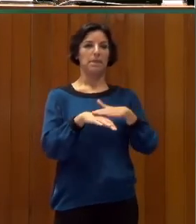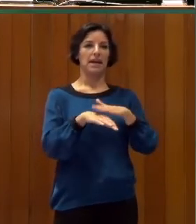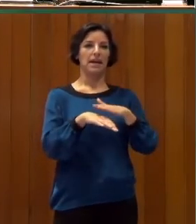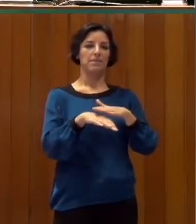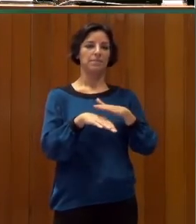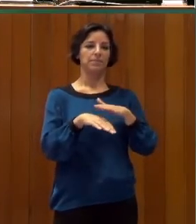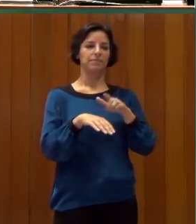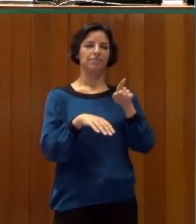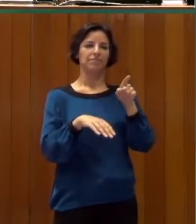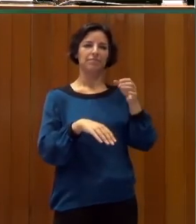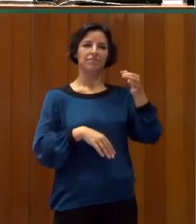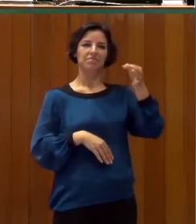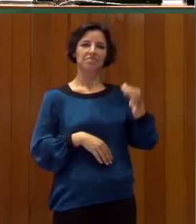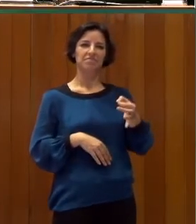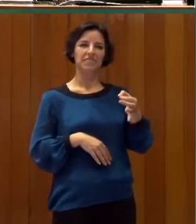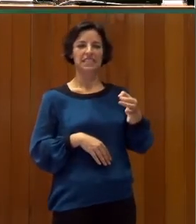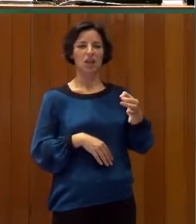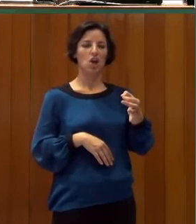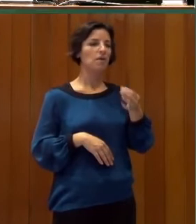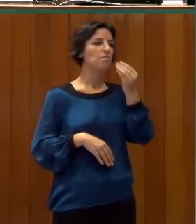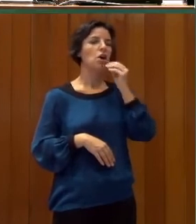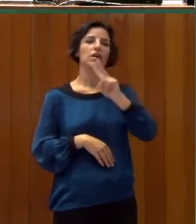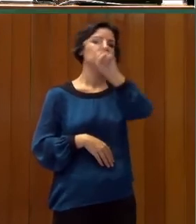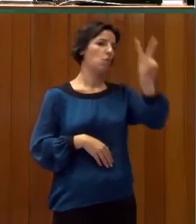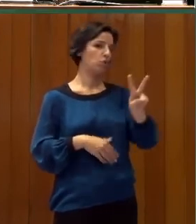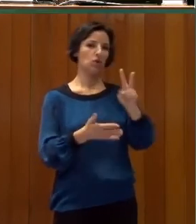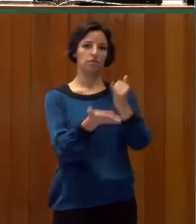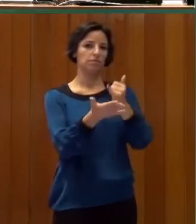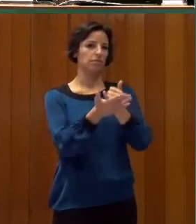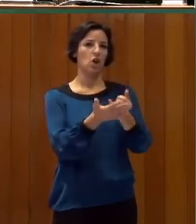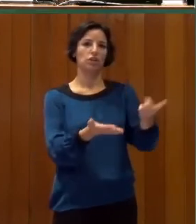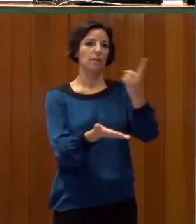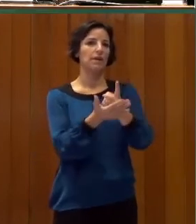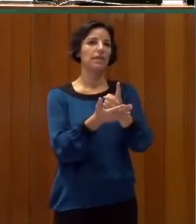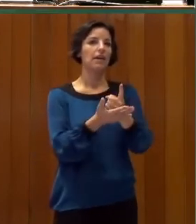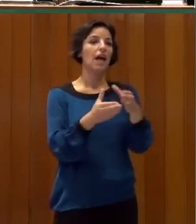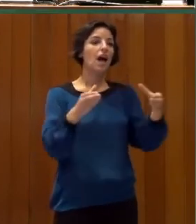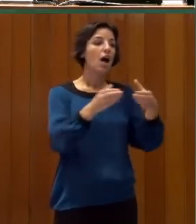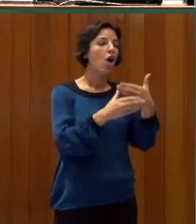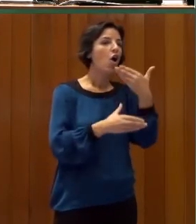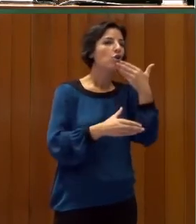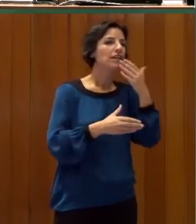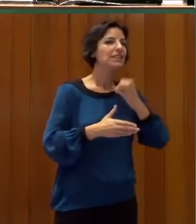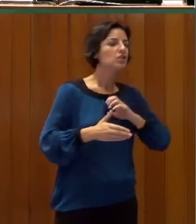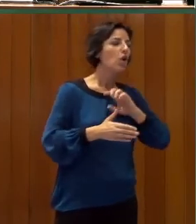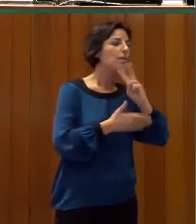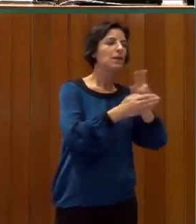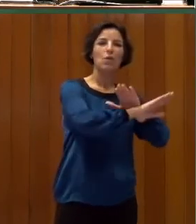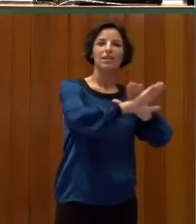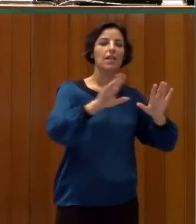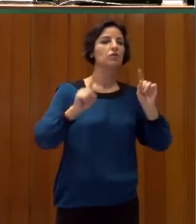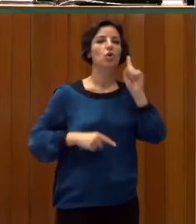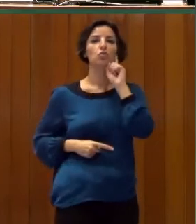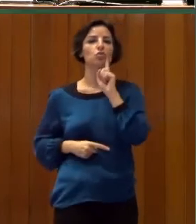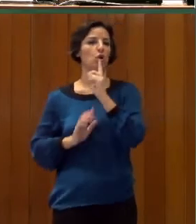descartar esta hipótesis, realizamos un segundo experimento con personas sordas signantes. La muestra